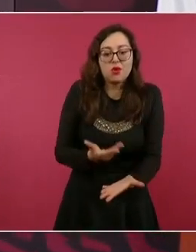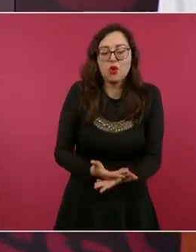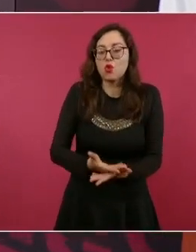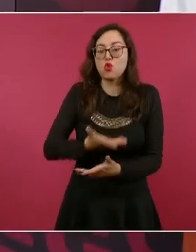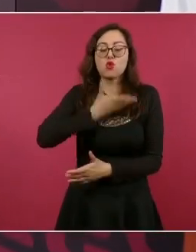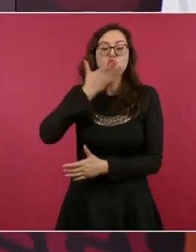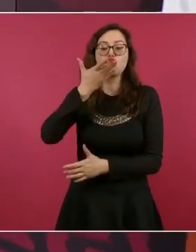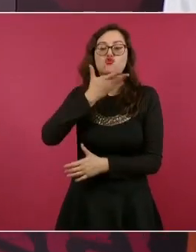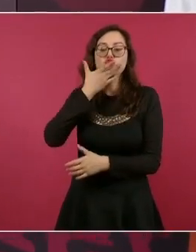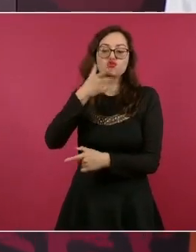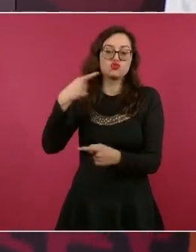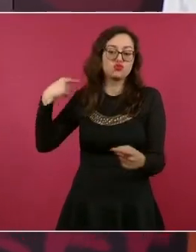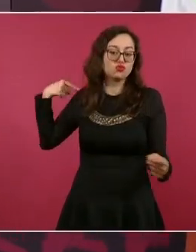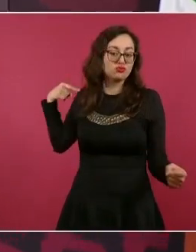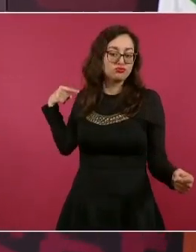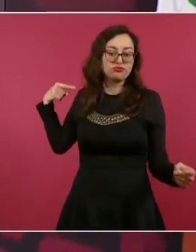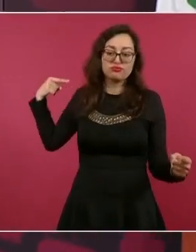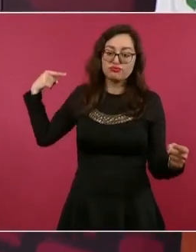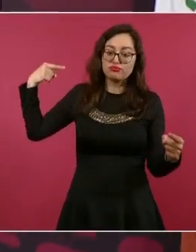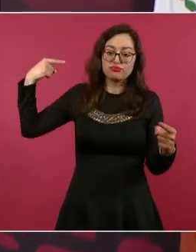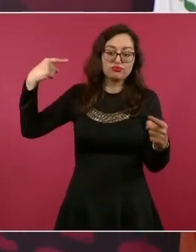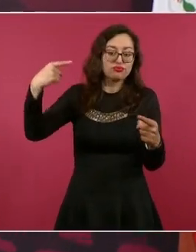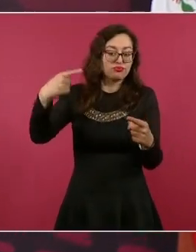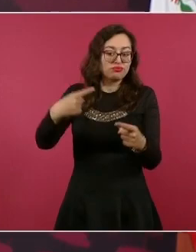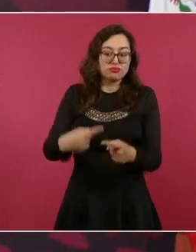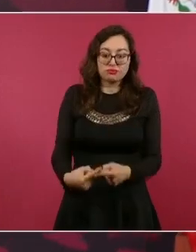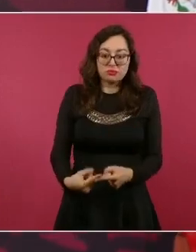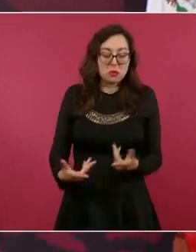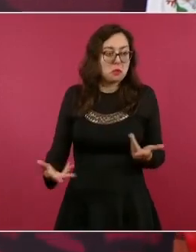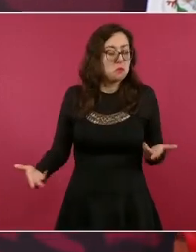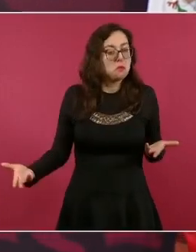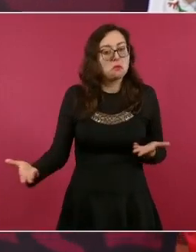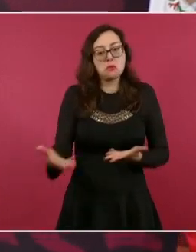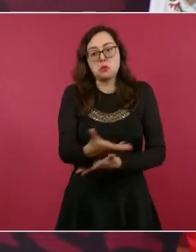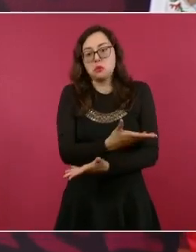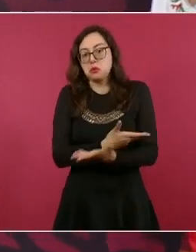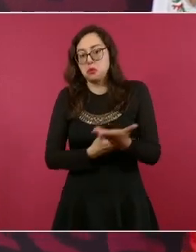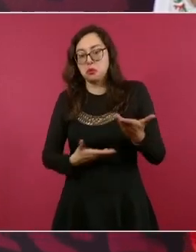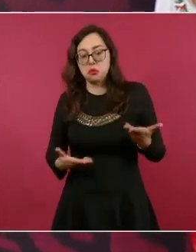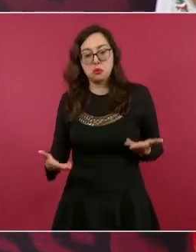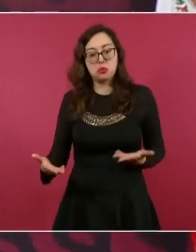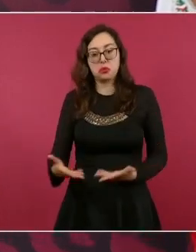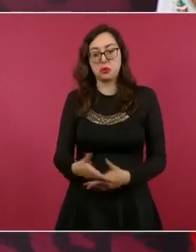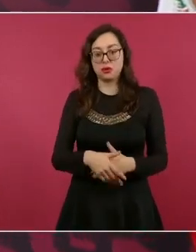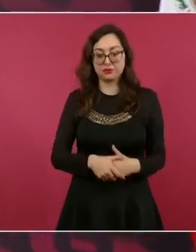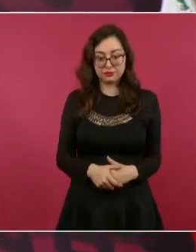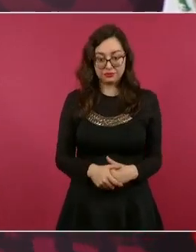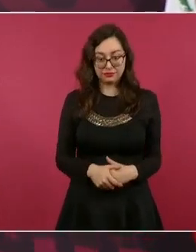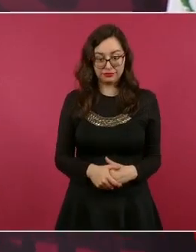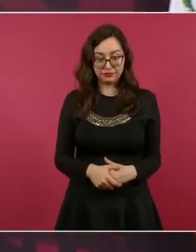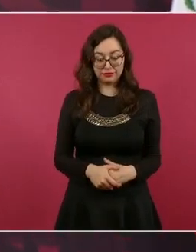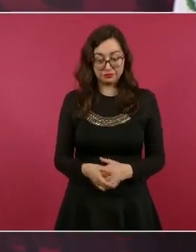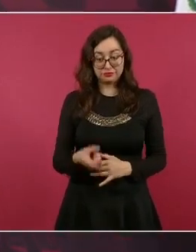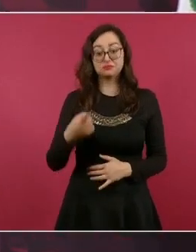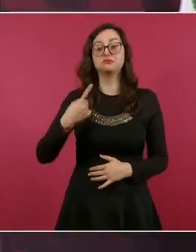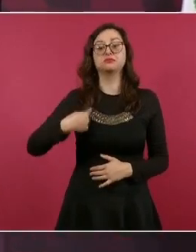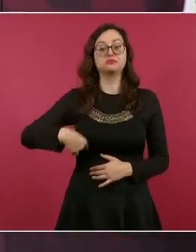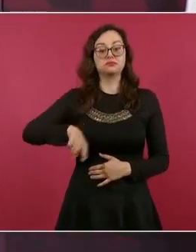para que todos podamos convivir, porque nosotros somos partidarios